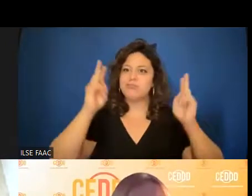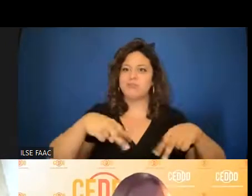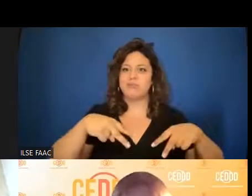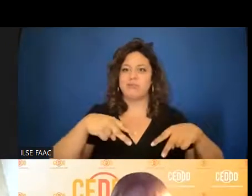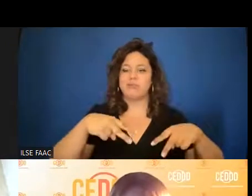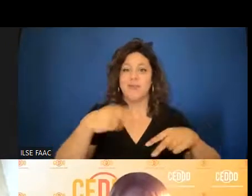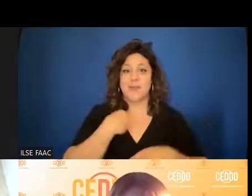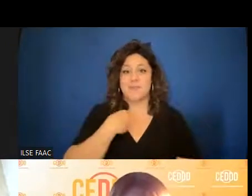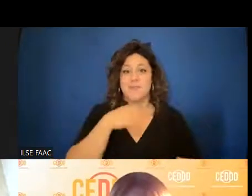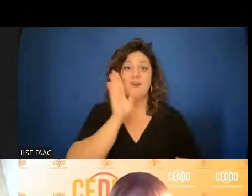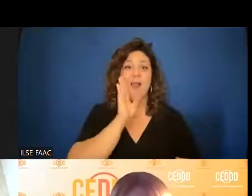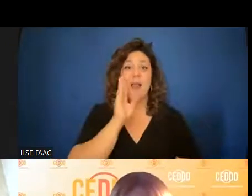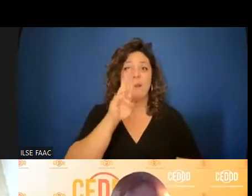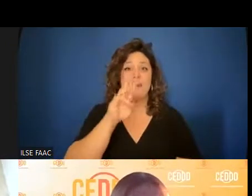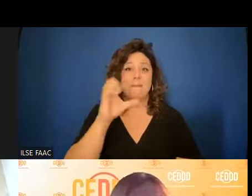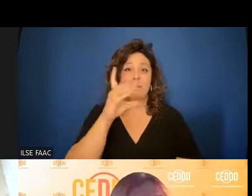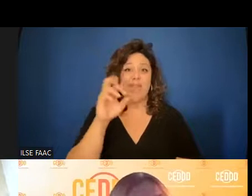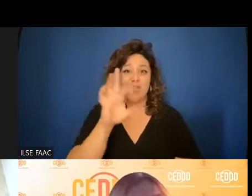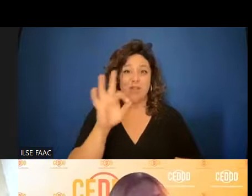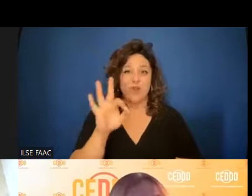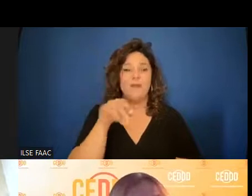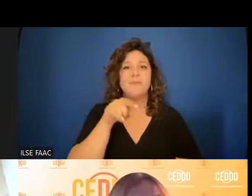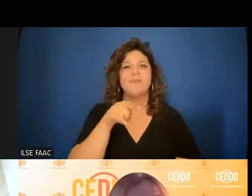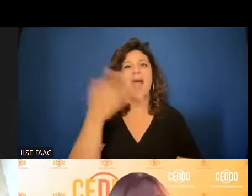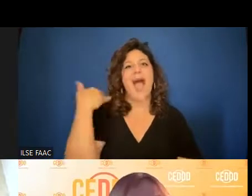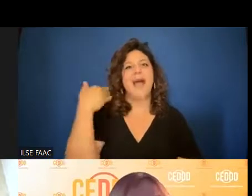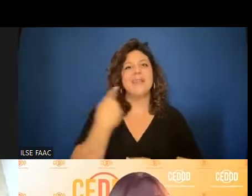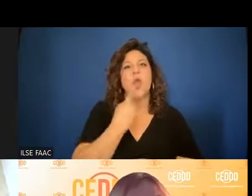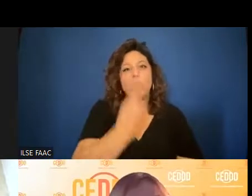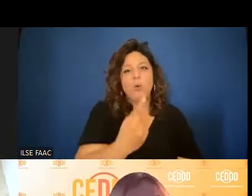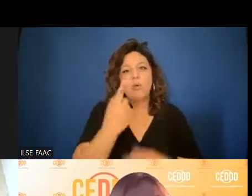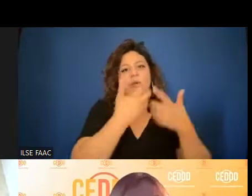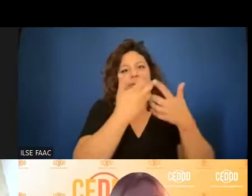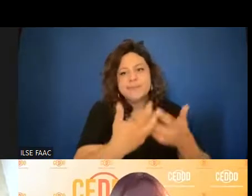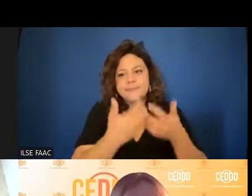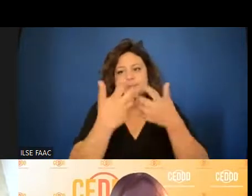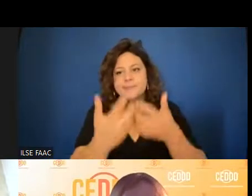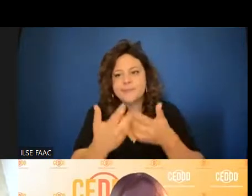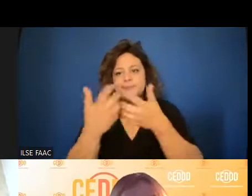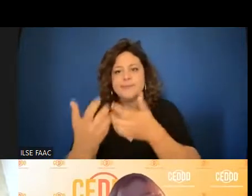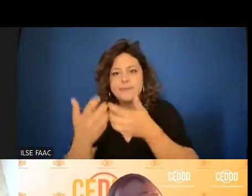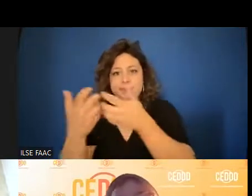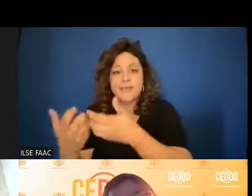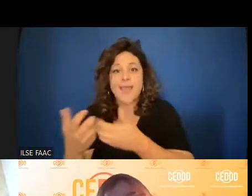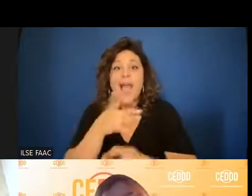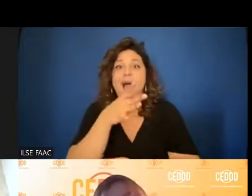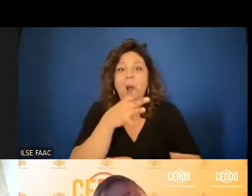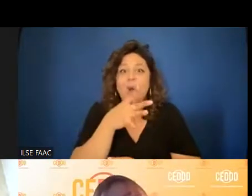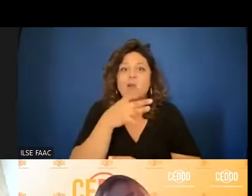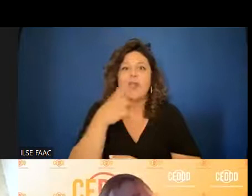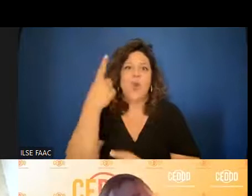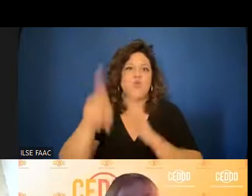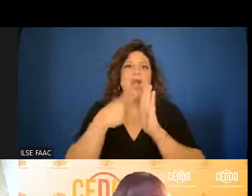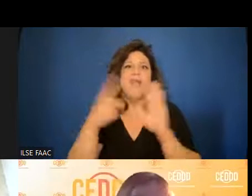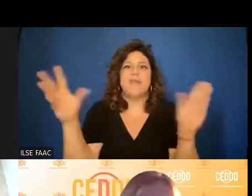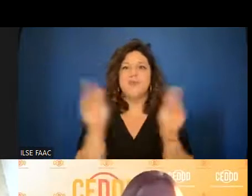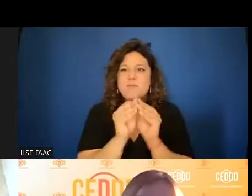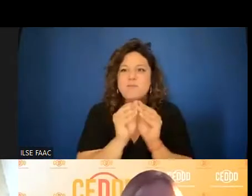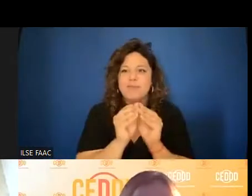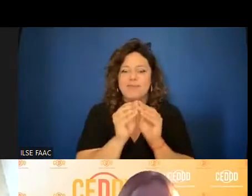que haga pues, cierre formal a esta jornada, quería agradecer enormemente a nuestros